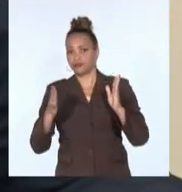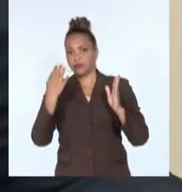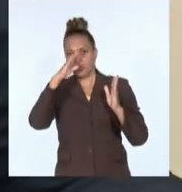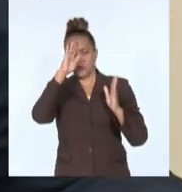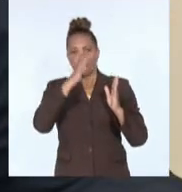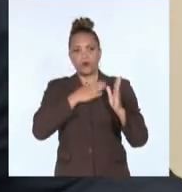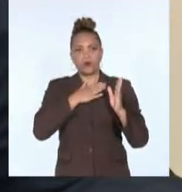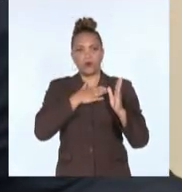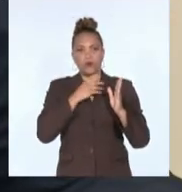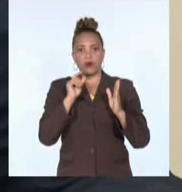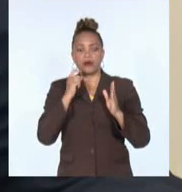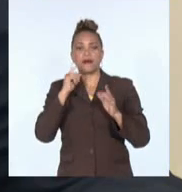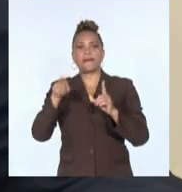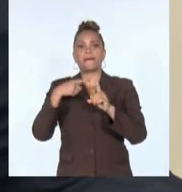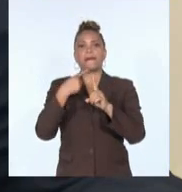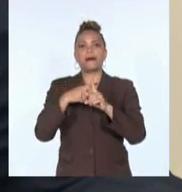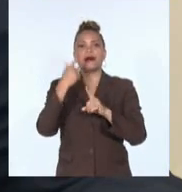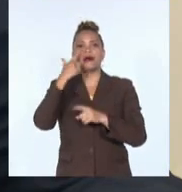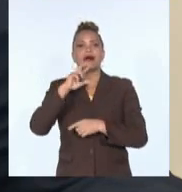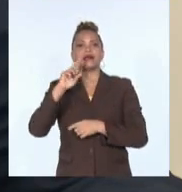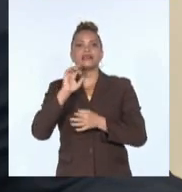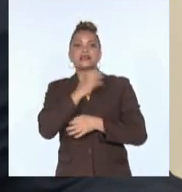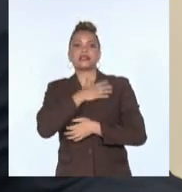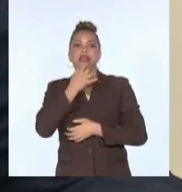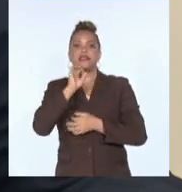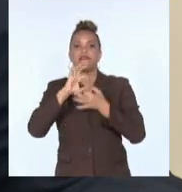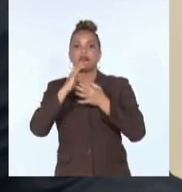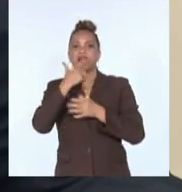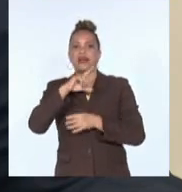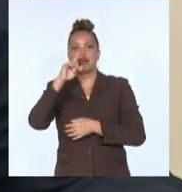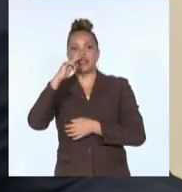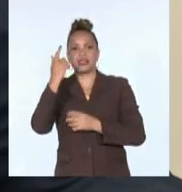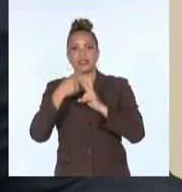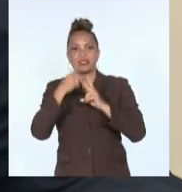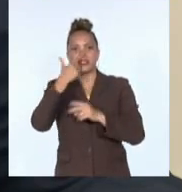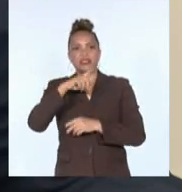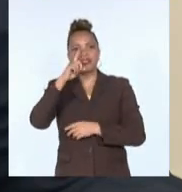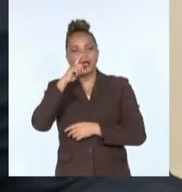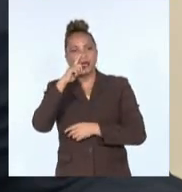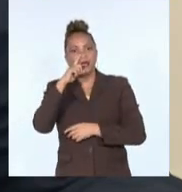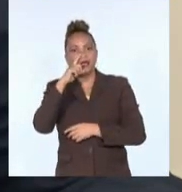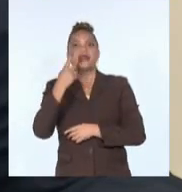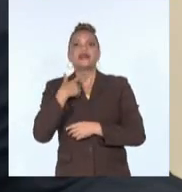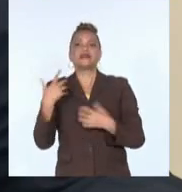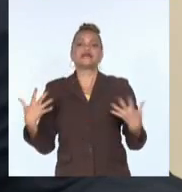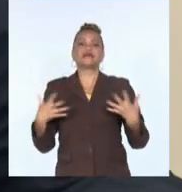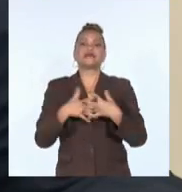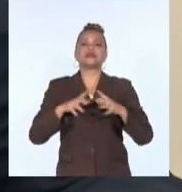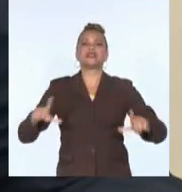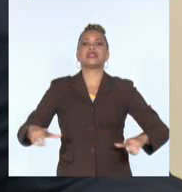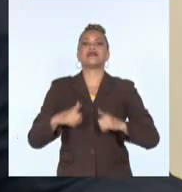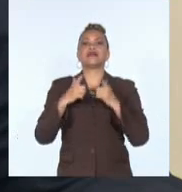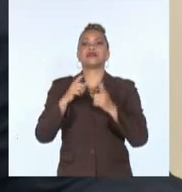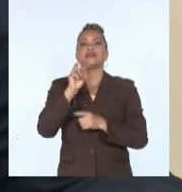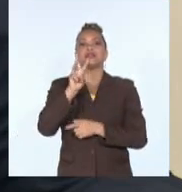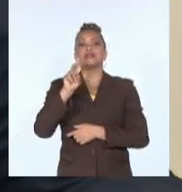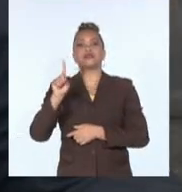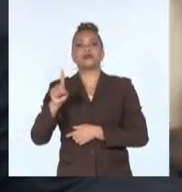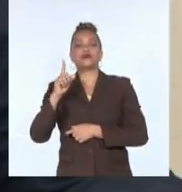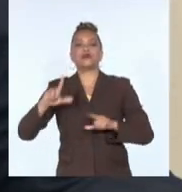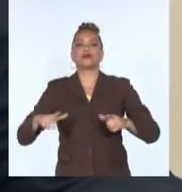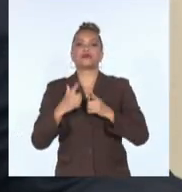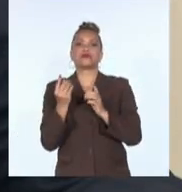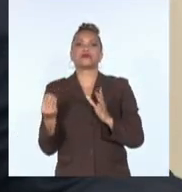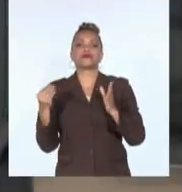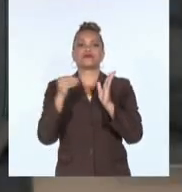Cuba y Azerbaiyán celebraron el 28 de marzo, 31 aniversario del establecimiento de las